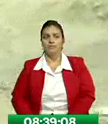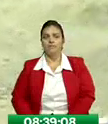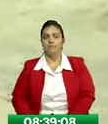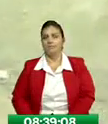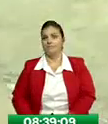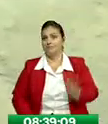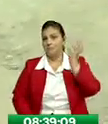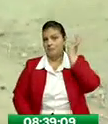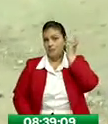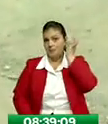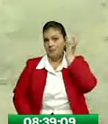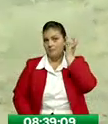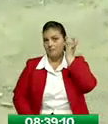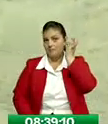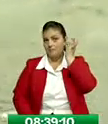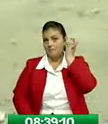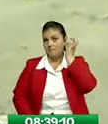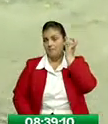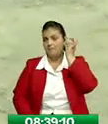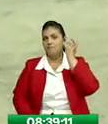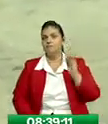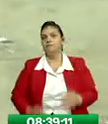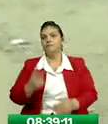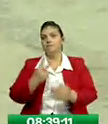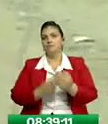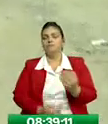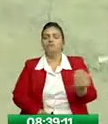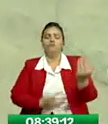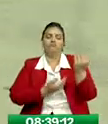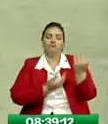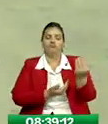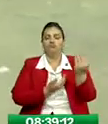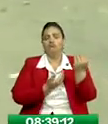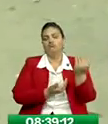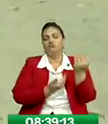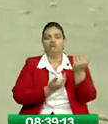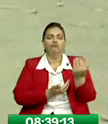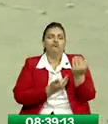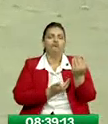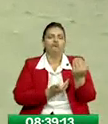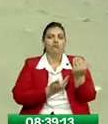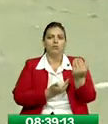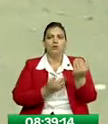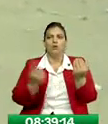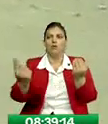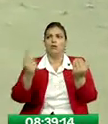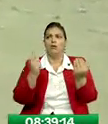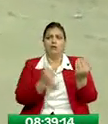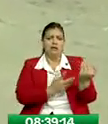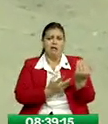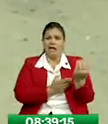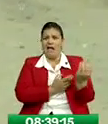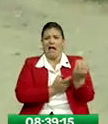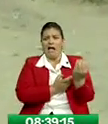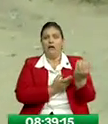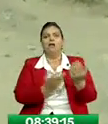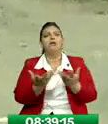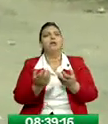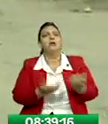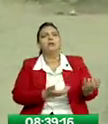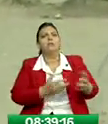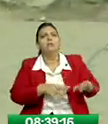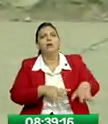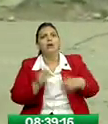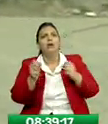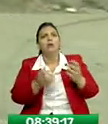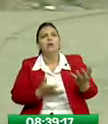que andaba con su niña también se la quisieron arrebatar. También. Exacto. Ahí se y ahí ustedes tomaron la idea de unirse.